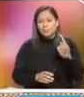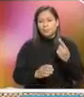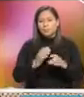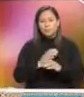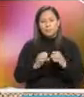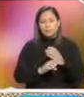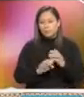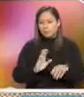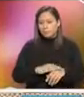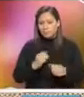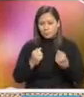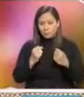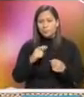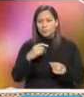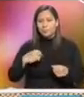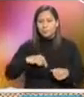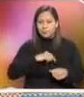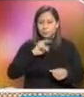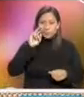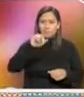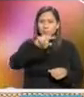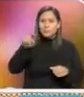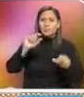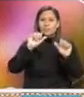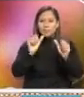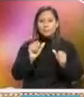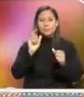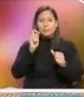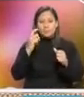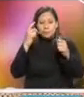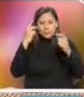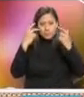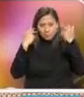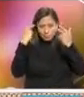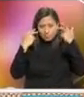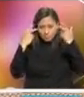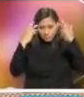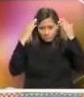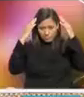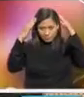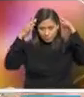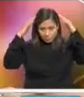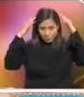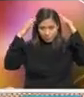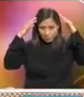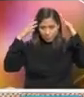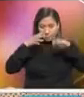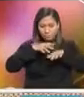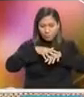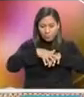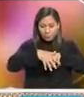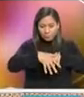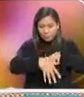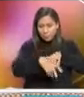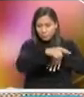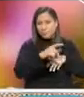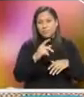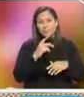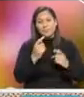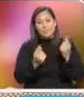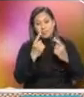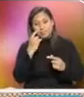más fuertes que estamos viendo en todas las artistas es el cabello cortado en capas. Hay muchos mitos sobre las capas, los